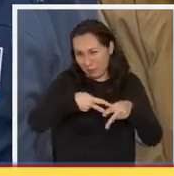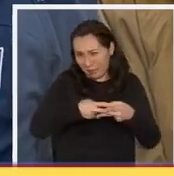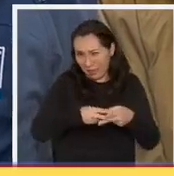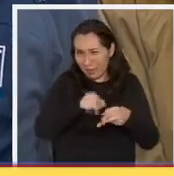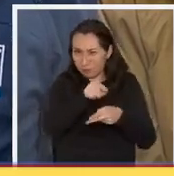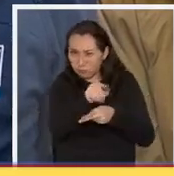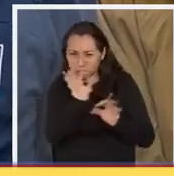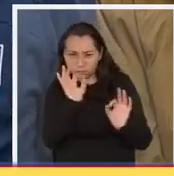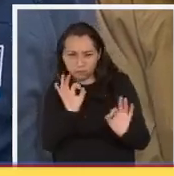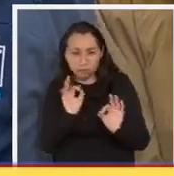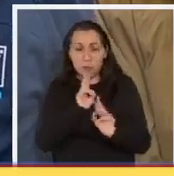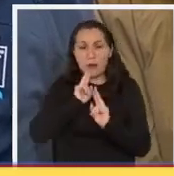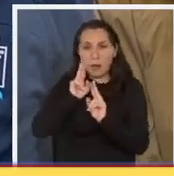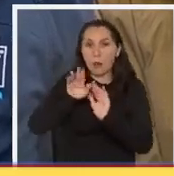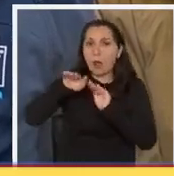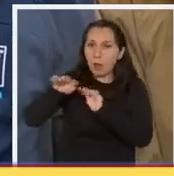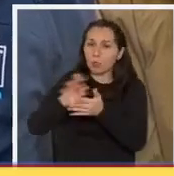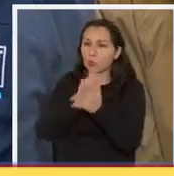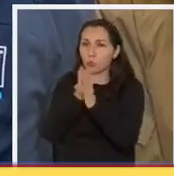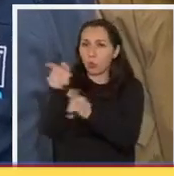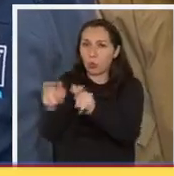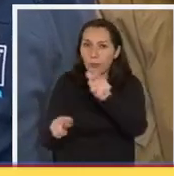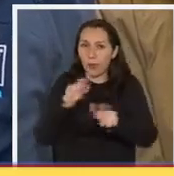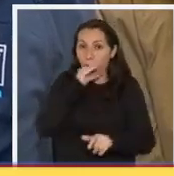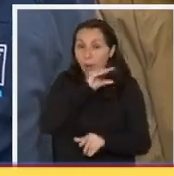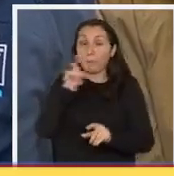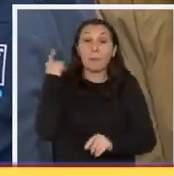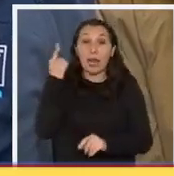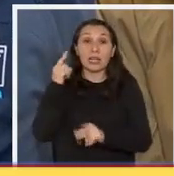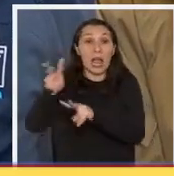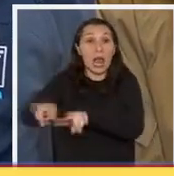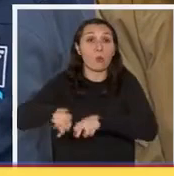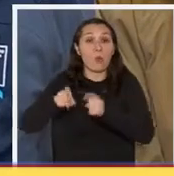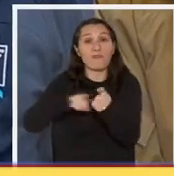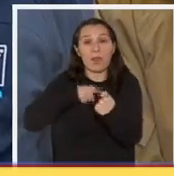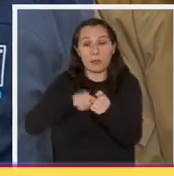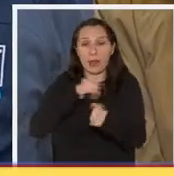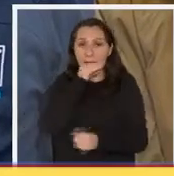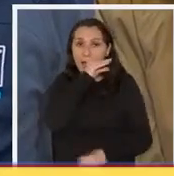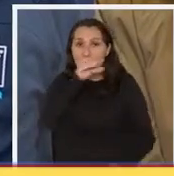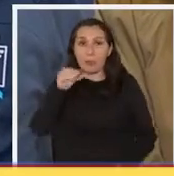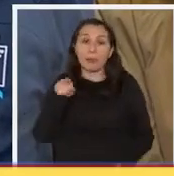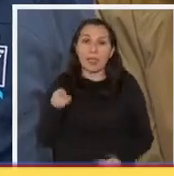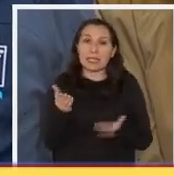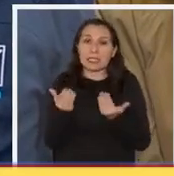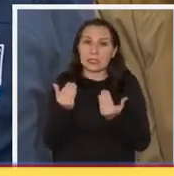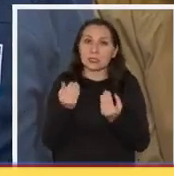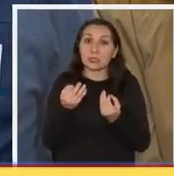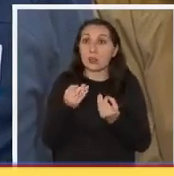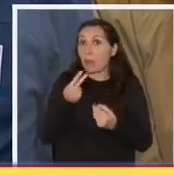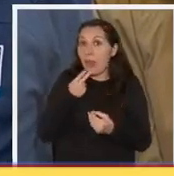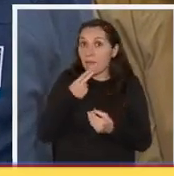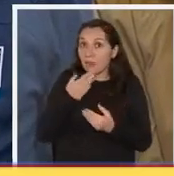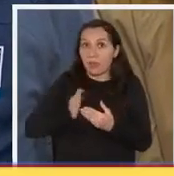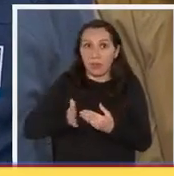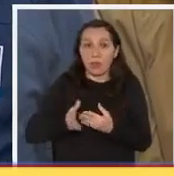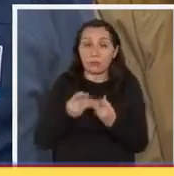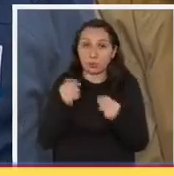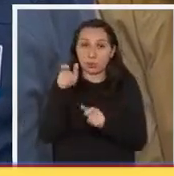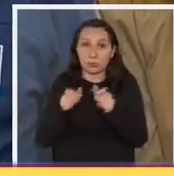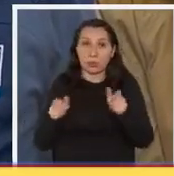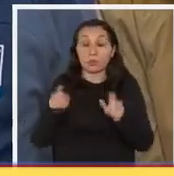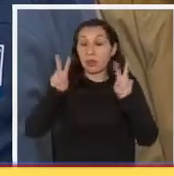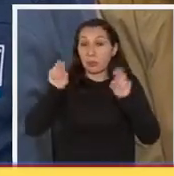propuesta contundente para poder apoyar a todos los campesinos, en particular a la agricultura familiar campesina, que lo necesita y que es sustento de vida para mucha